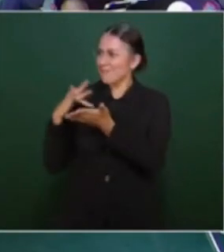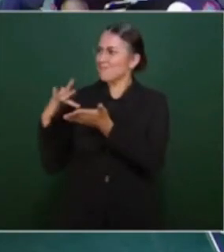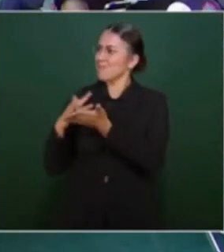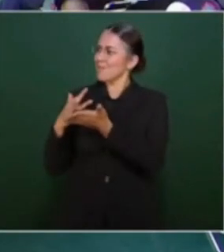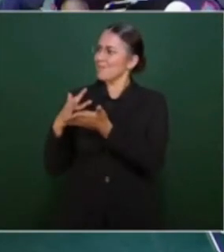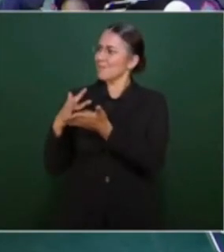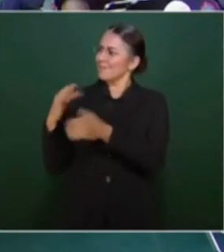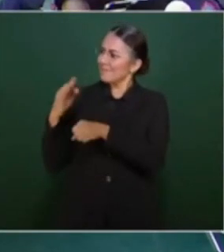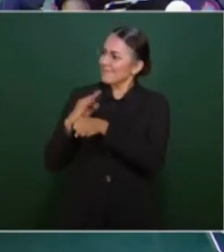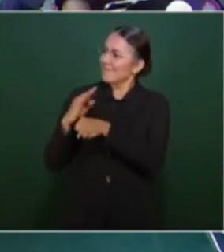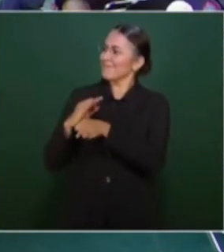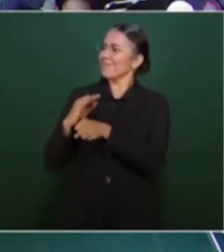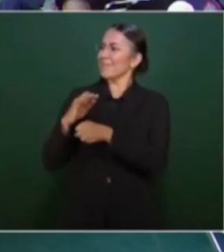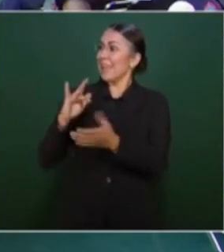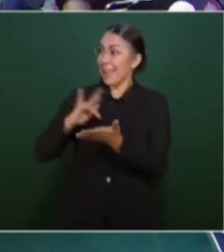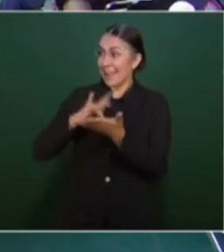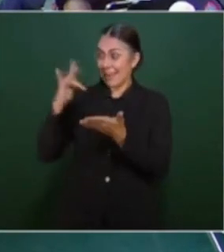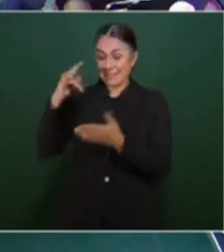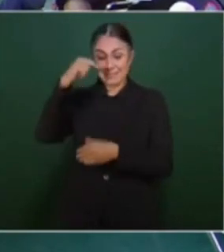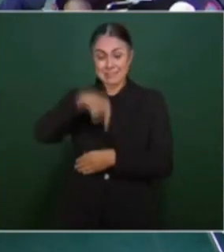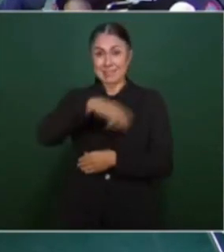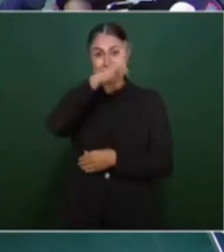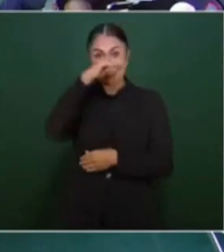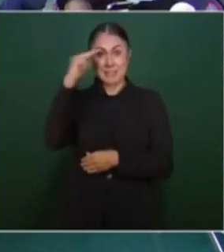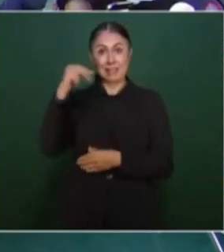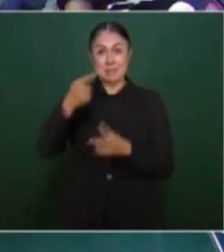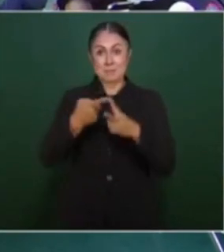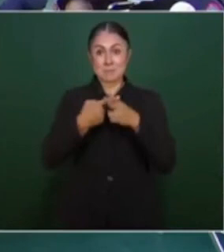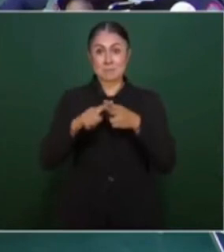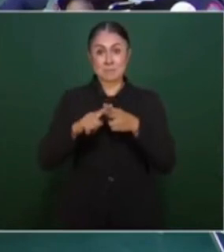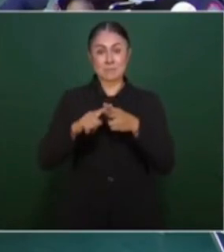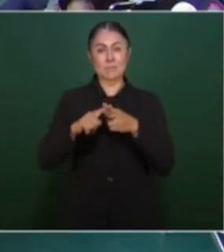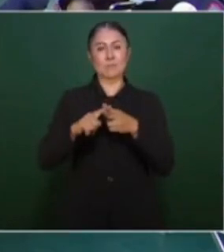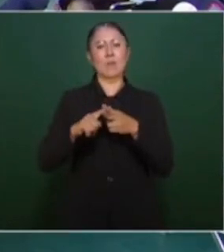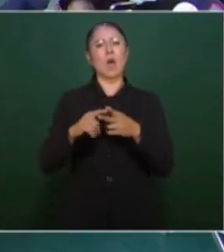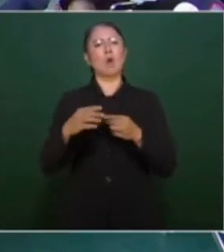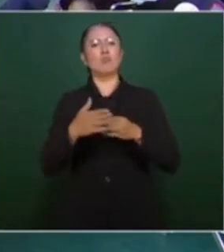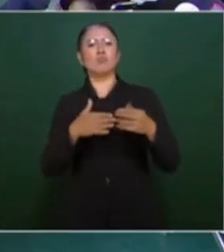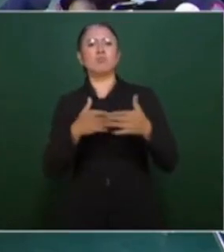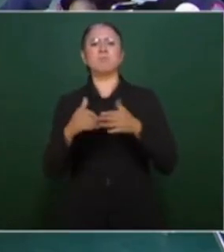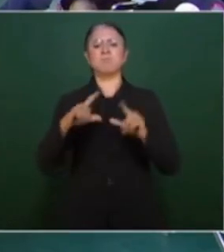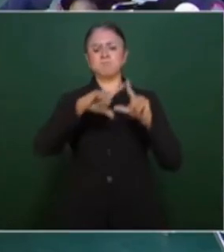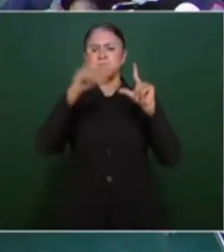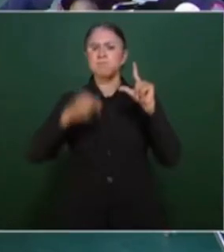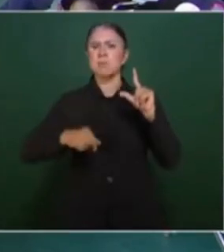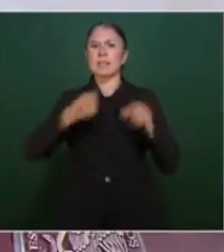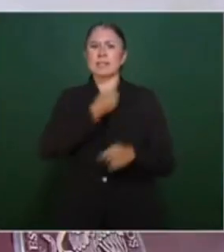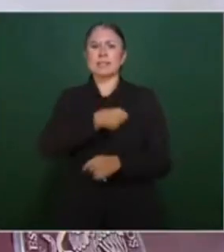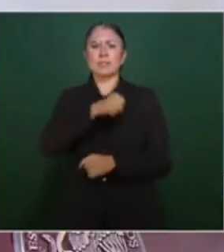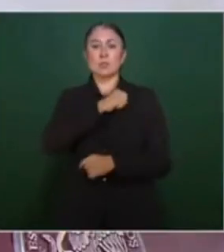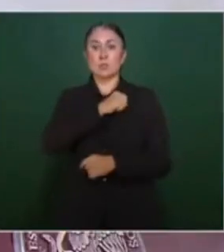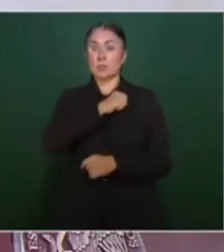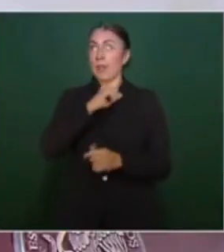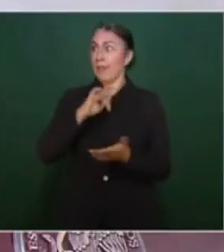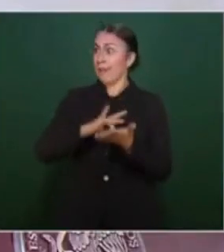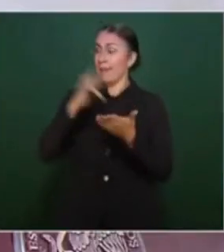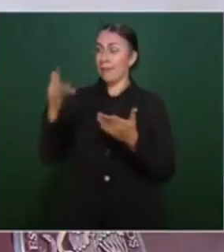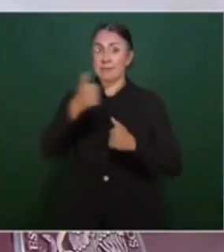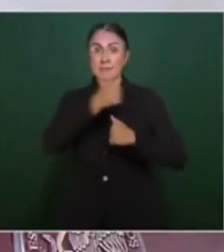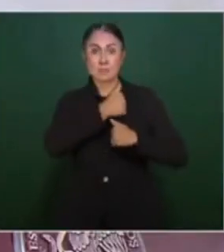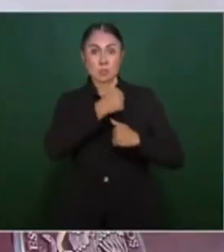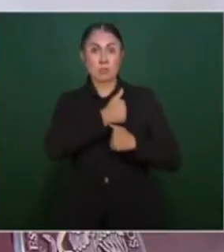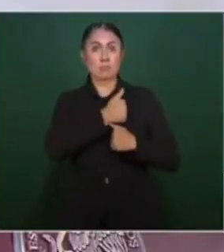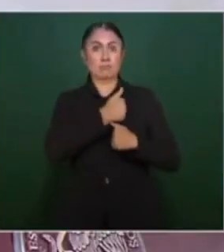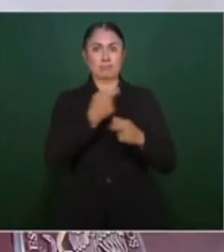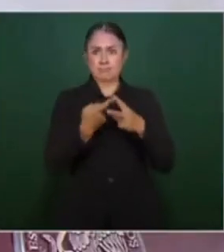por iniciar aquí en Nayarit el modelo nacional de salud, gracias por el Ejército Mexicano empezar a partir del día de hoy la distribución